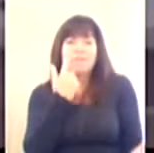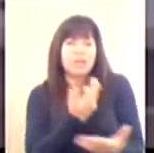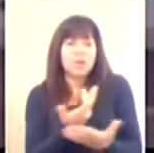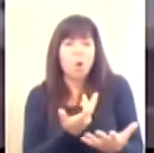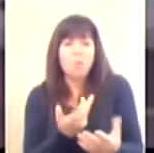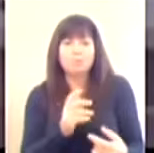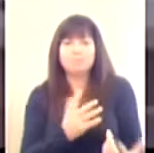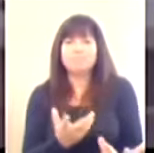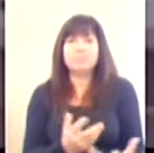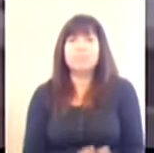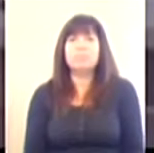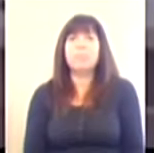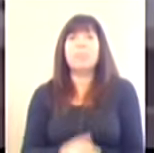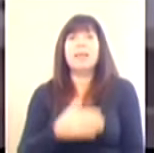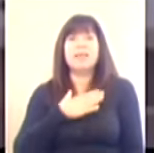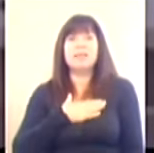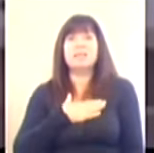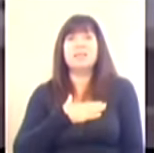estas. Quisiera